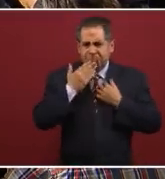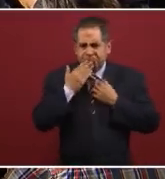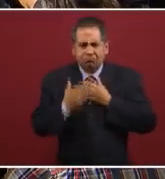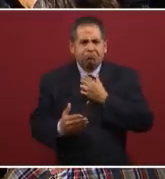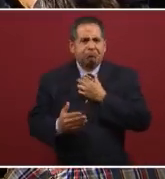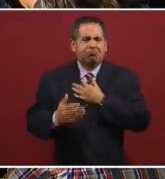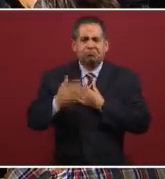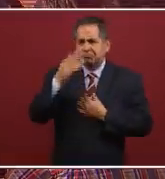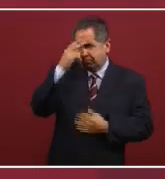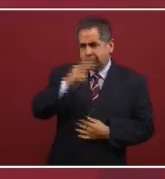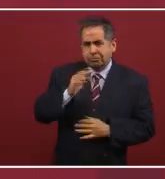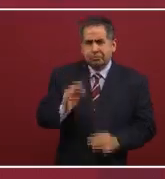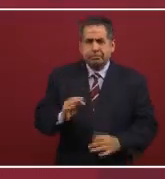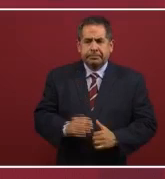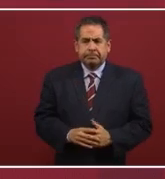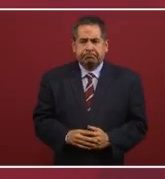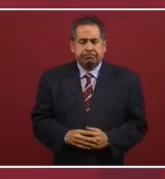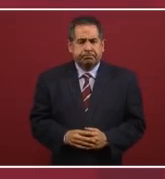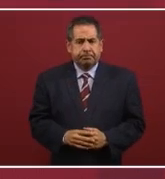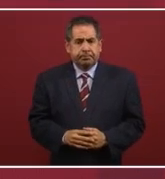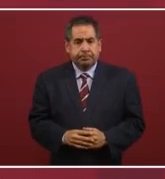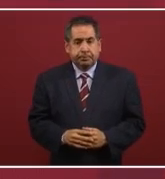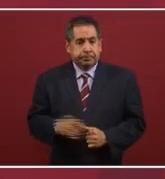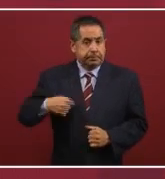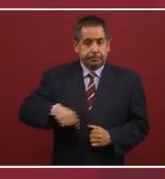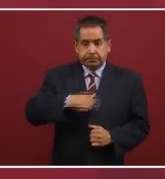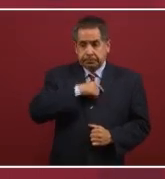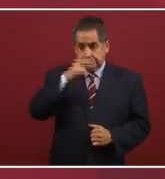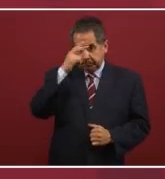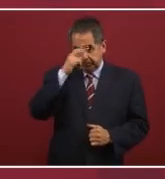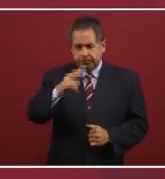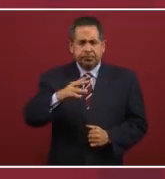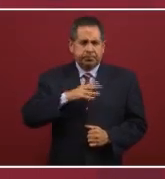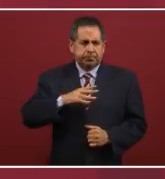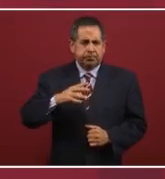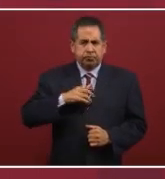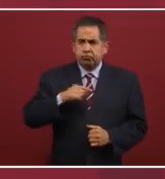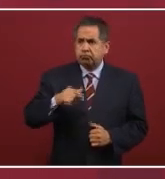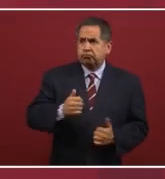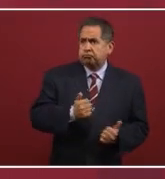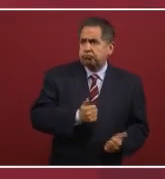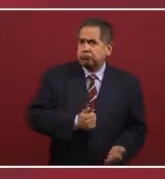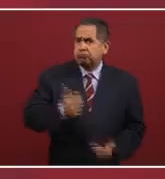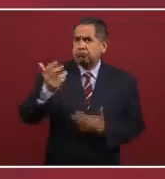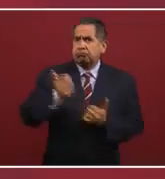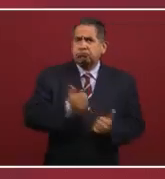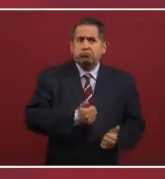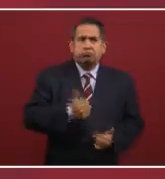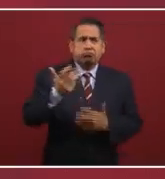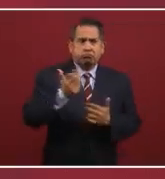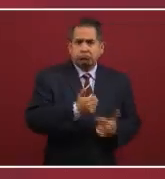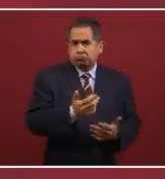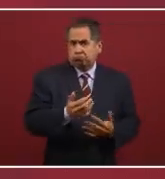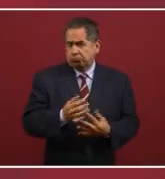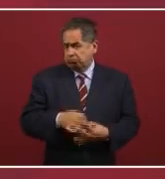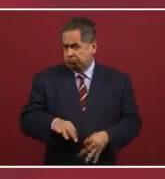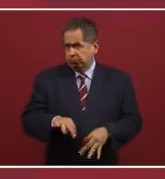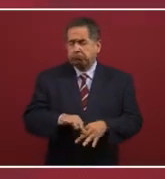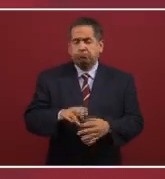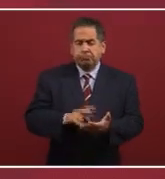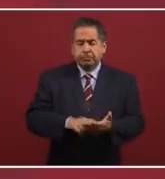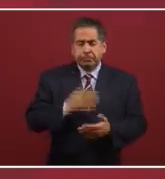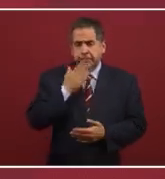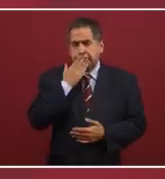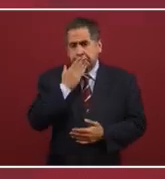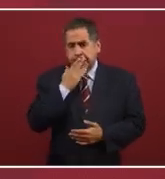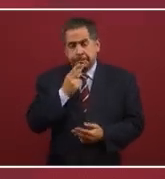Nosotros en México tenemos una plataforma exportadora muy importante y nos beneficiamos también de los